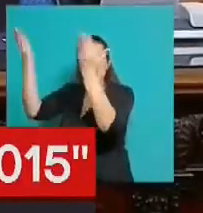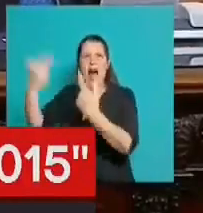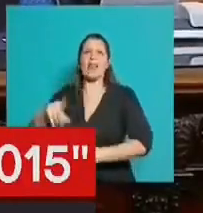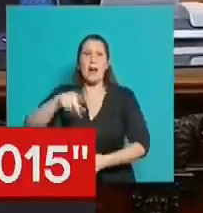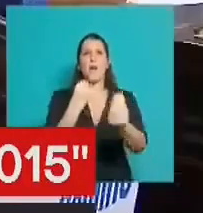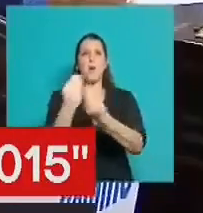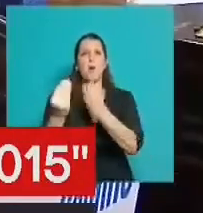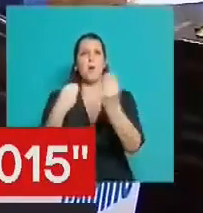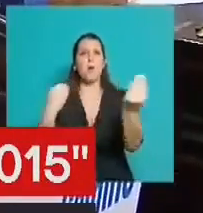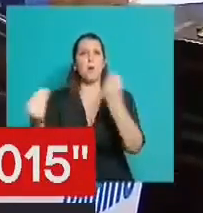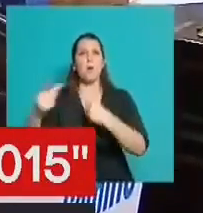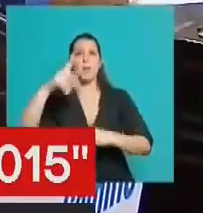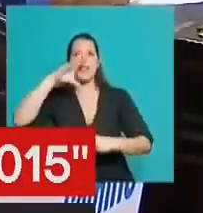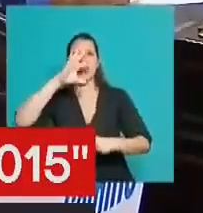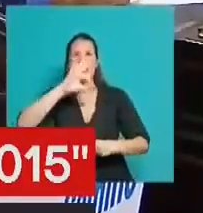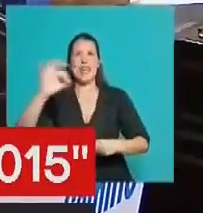puestos de trabajo.